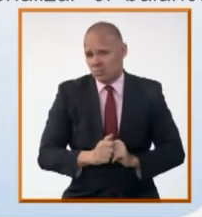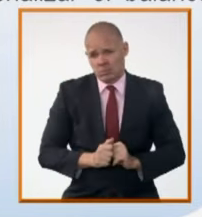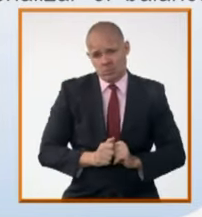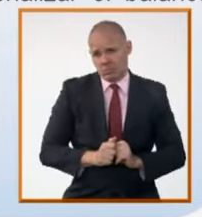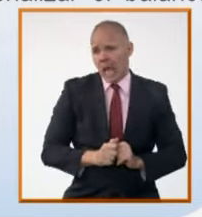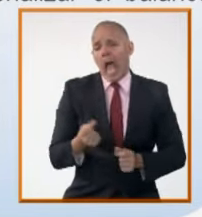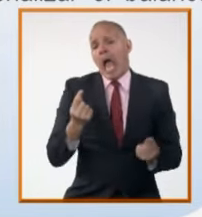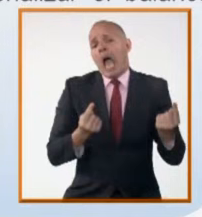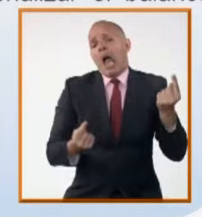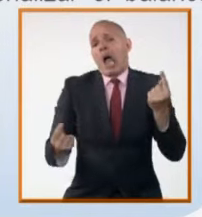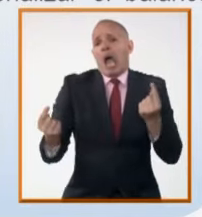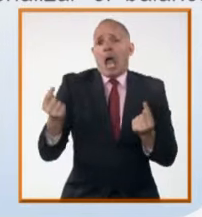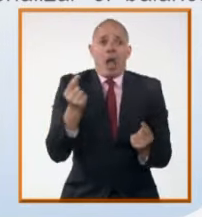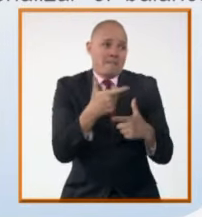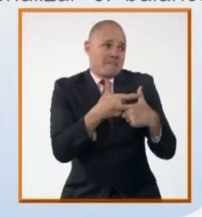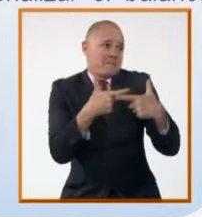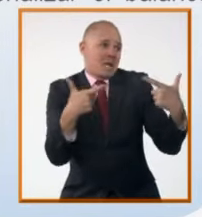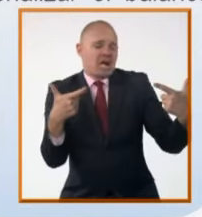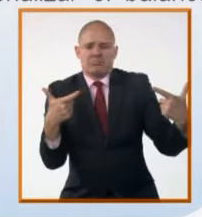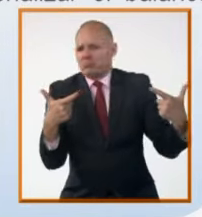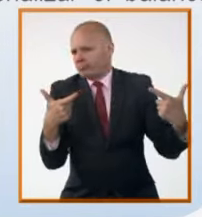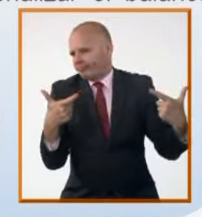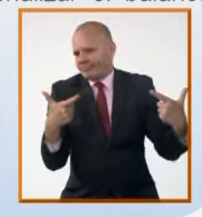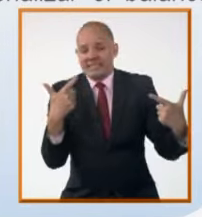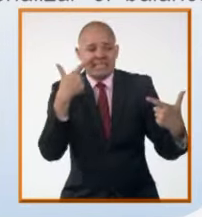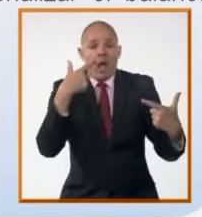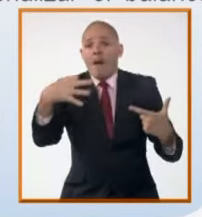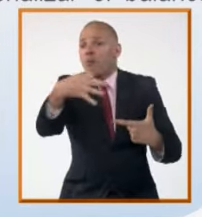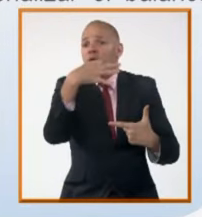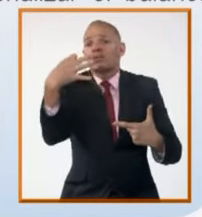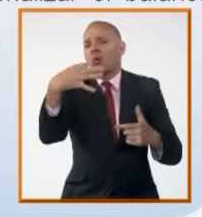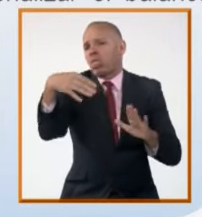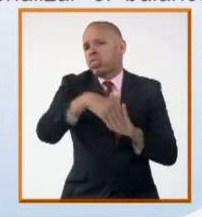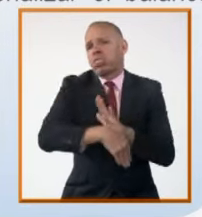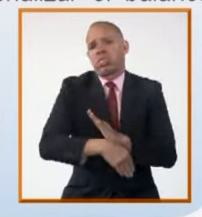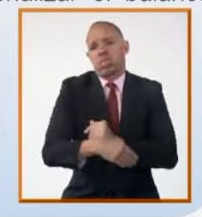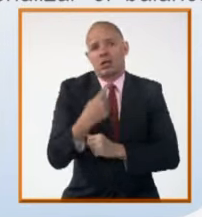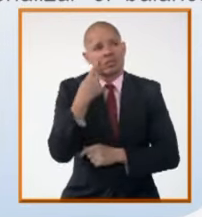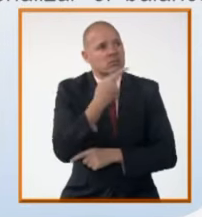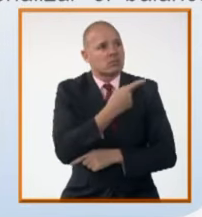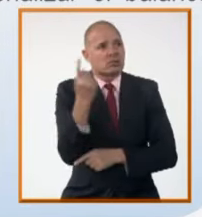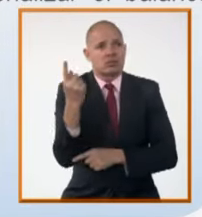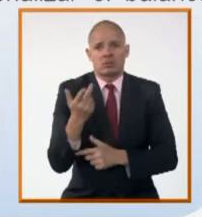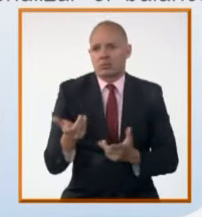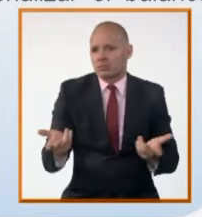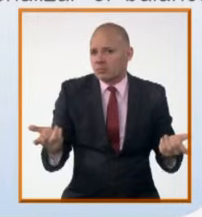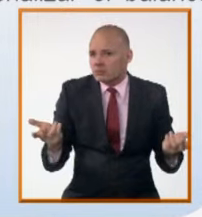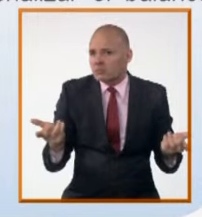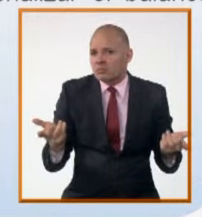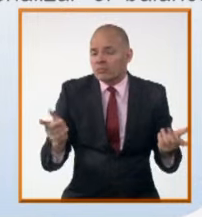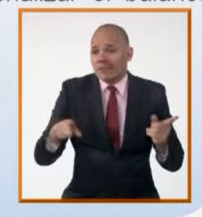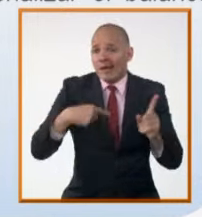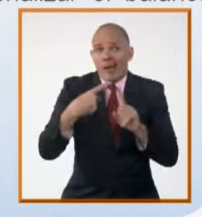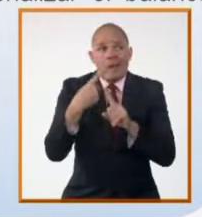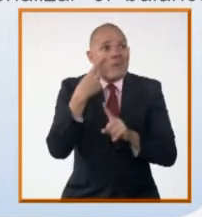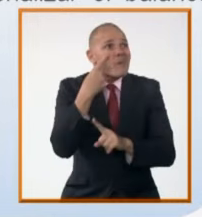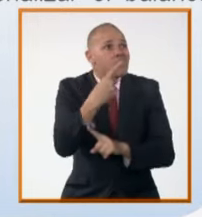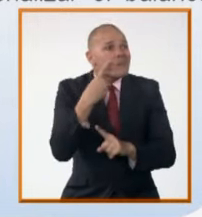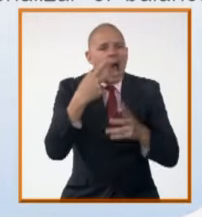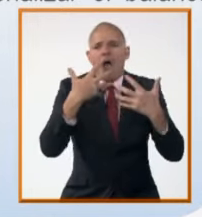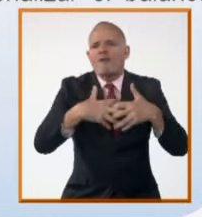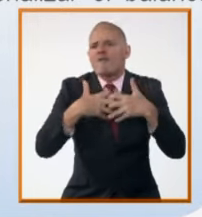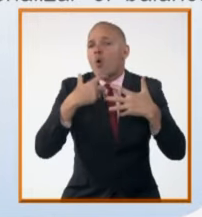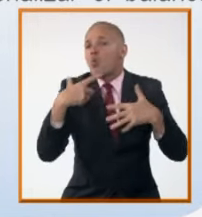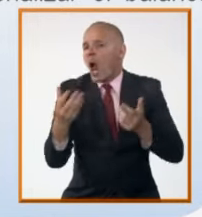el sustento y desarrollo de la vida económica y social de sus territorios, y de manera particular en lo correspondiente a la producción